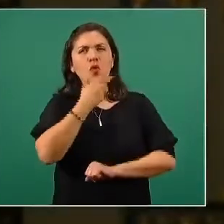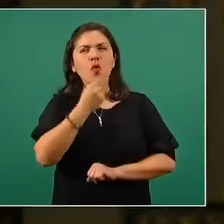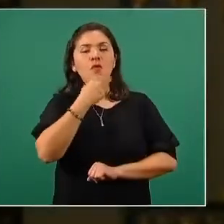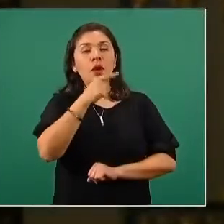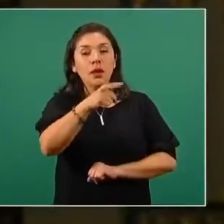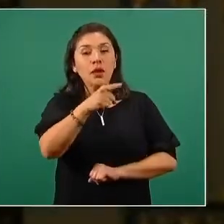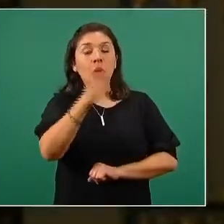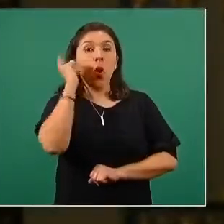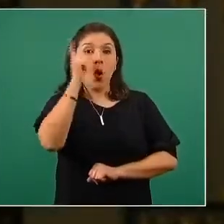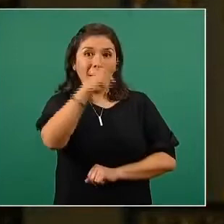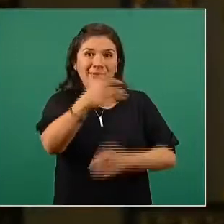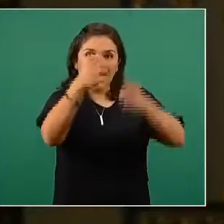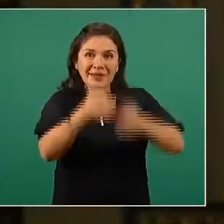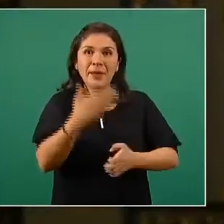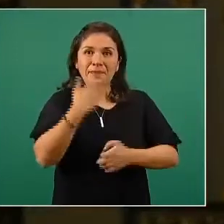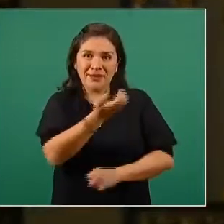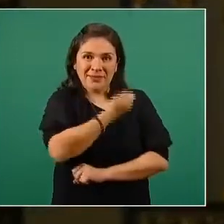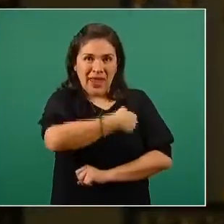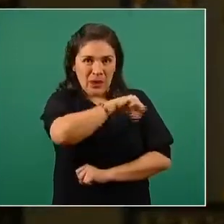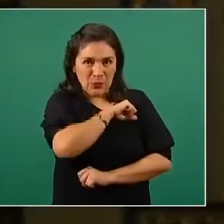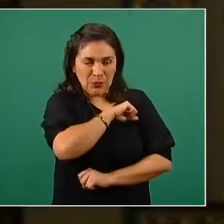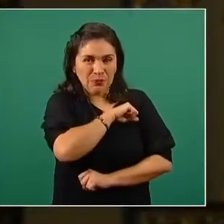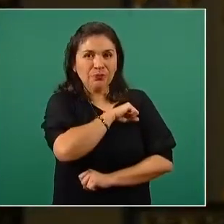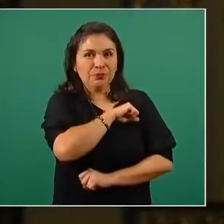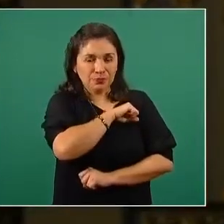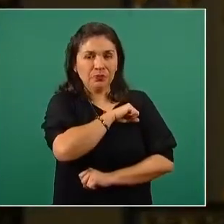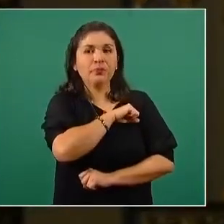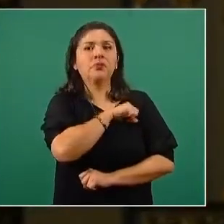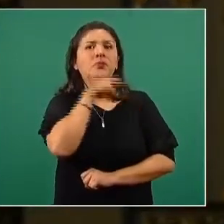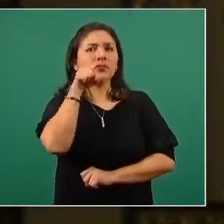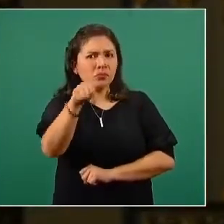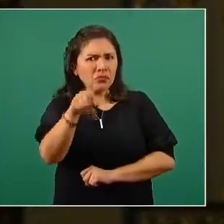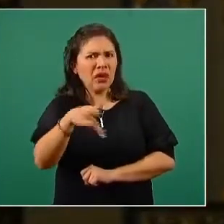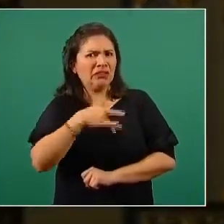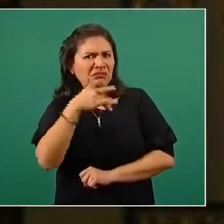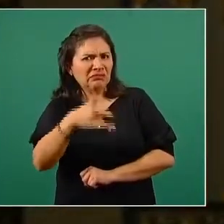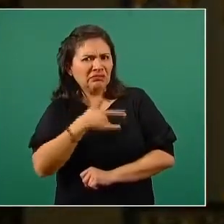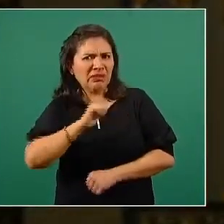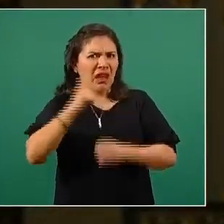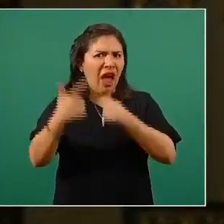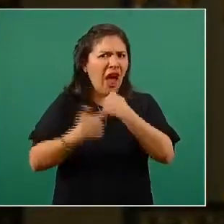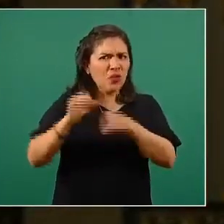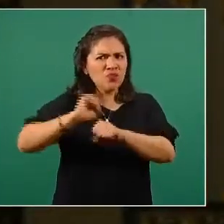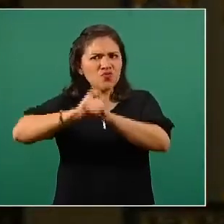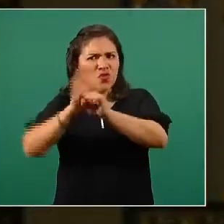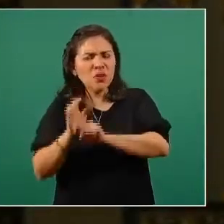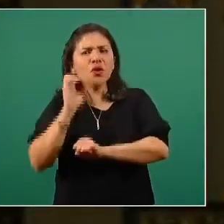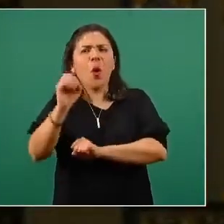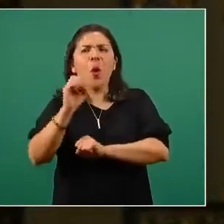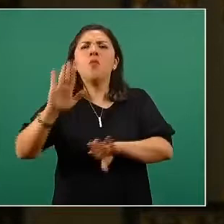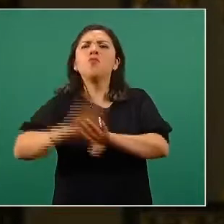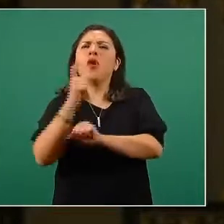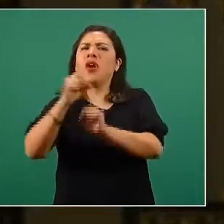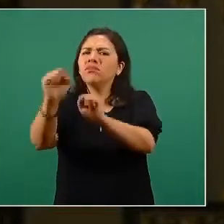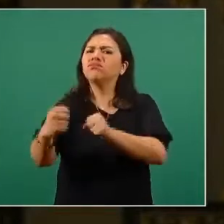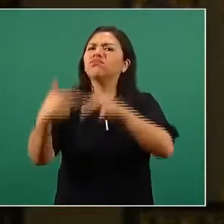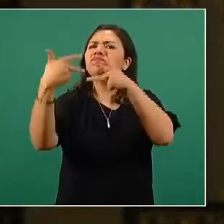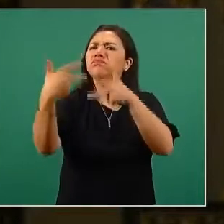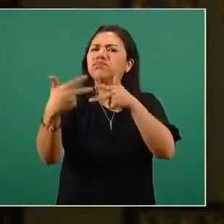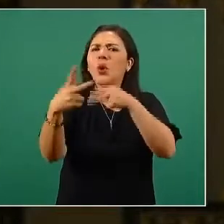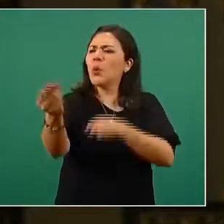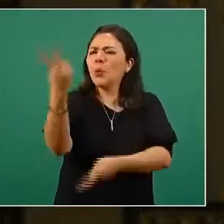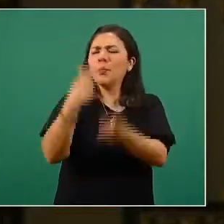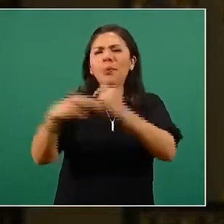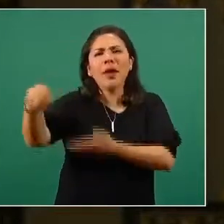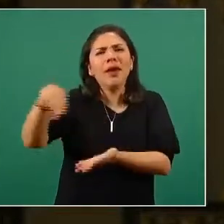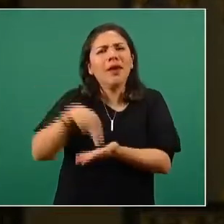usted espero que se encuentre bien de salud. ¿Es contacto? ¿Tiene síntomas de COVID? ¿O por qué nos visita de